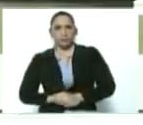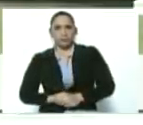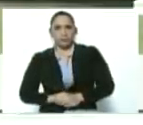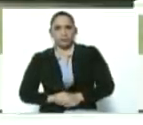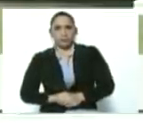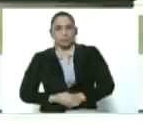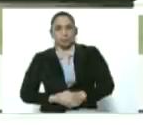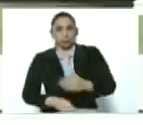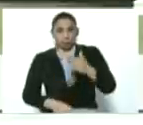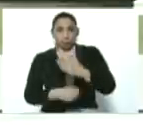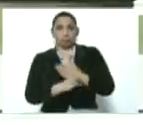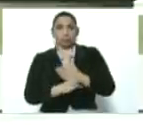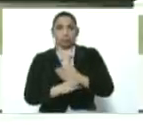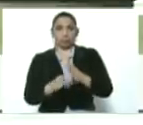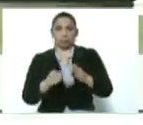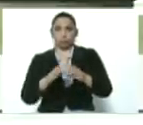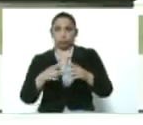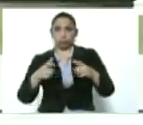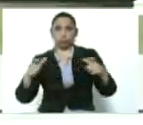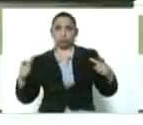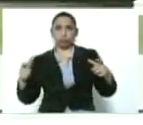que hemos ido acrecentando